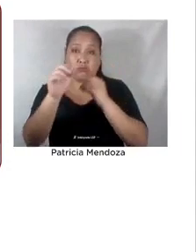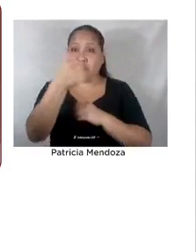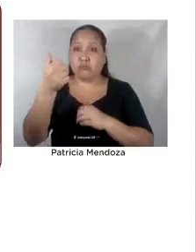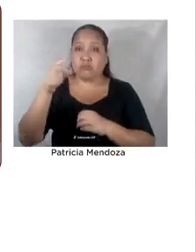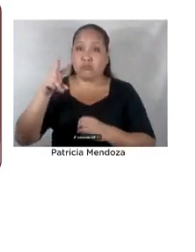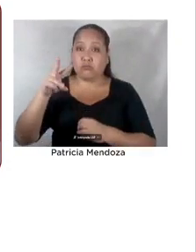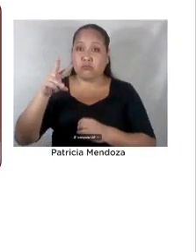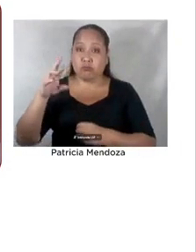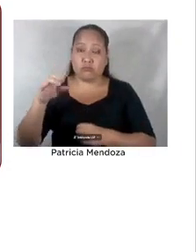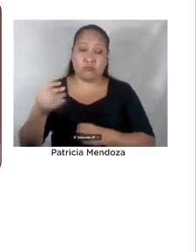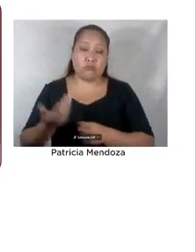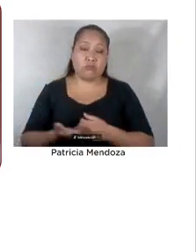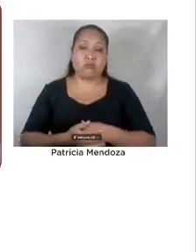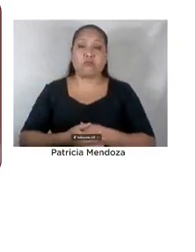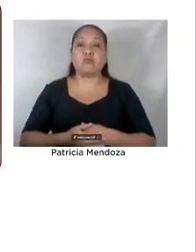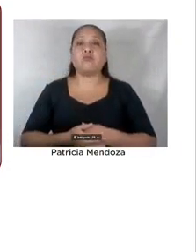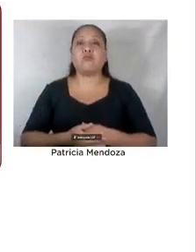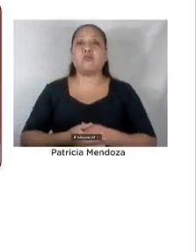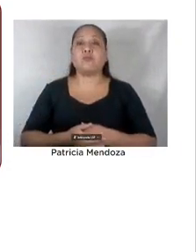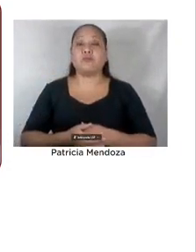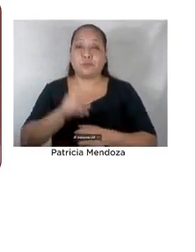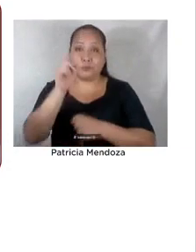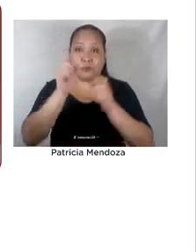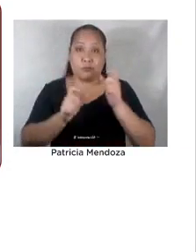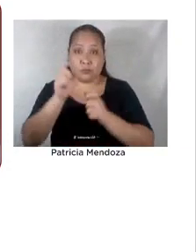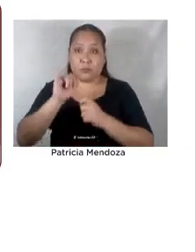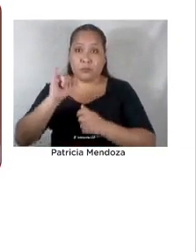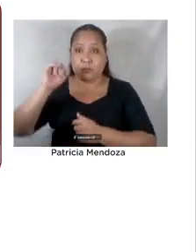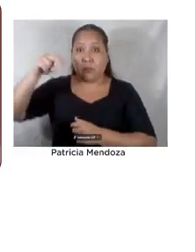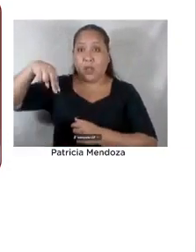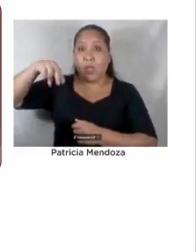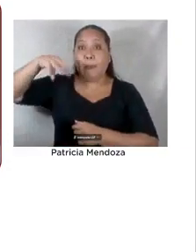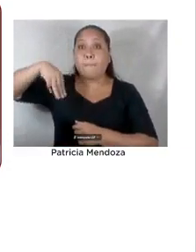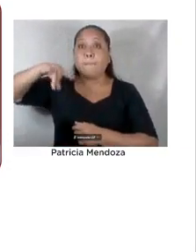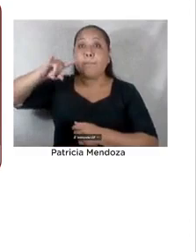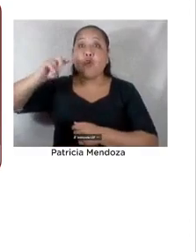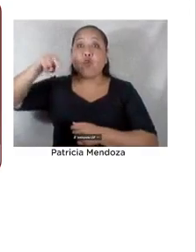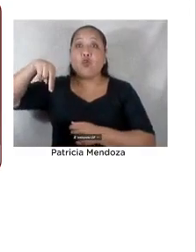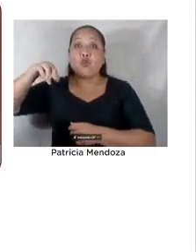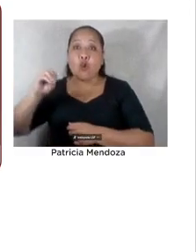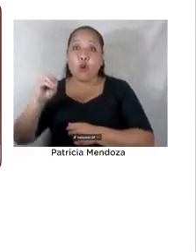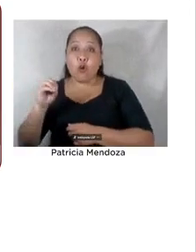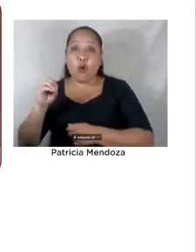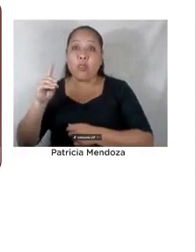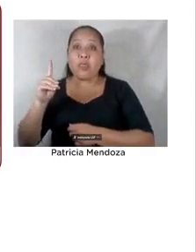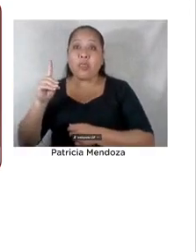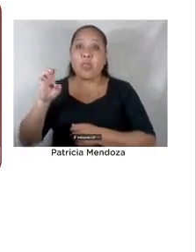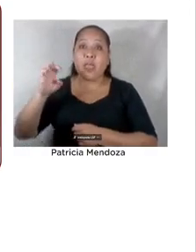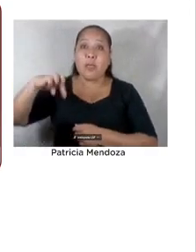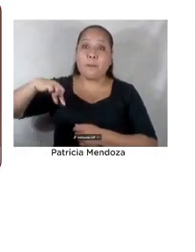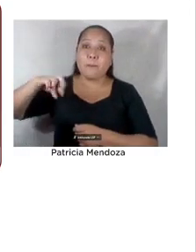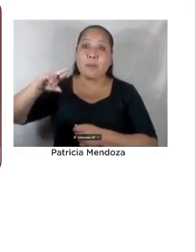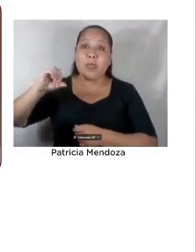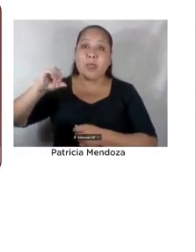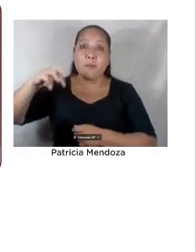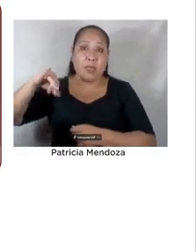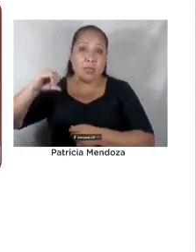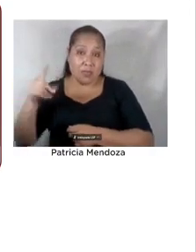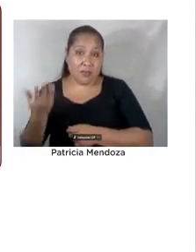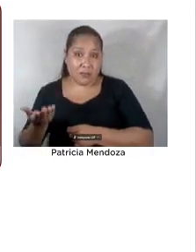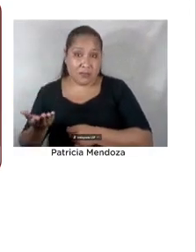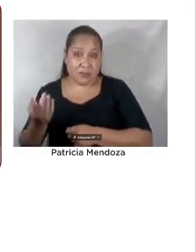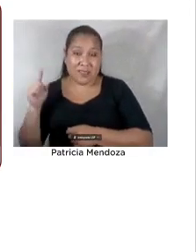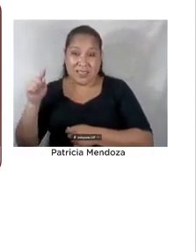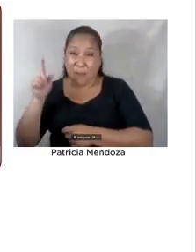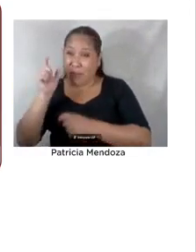otros momentos, ¿no? Entonces, en personas inmunodeprimidas se está recomendando en general no